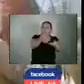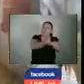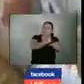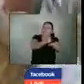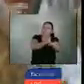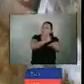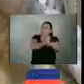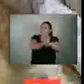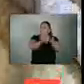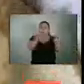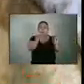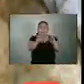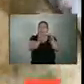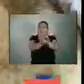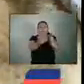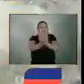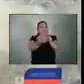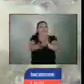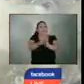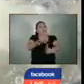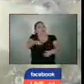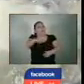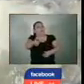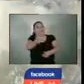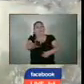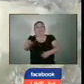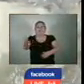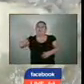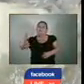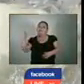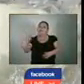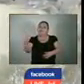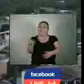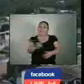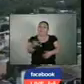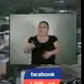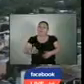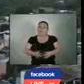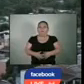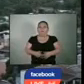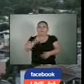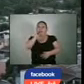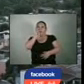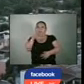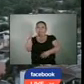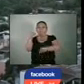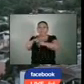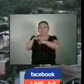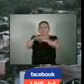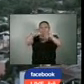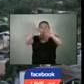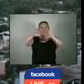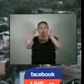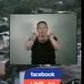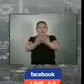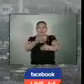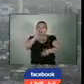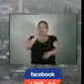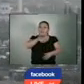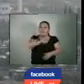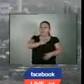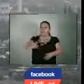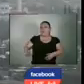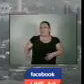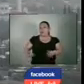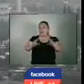estos no impactaran con otros productos de primera necesidad. Según el Banco Mundial, El Salvador y Nicaragua son los